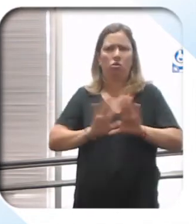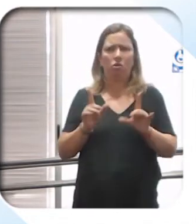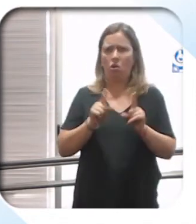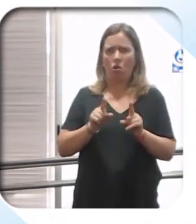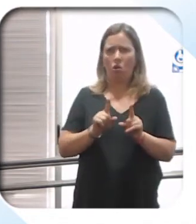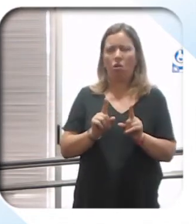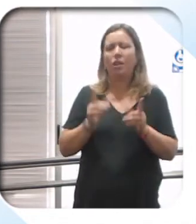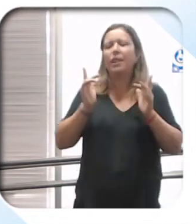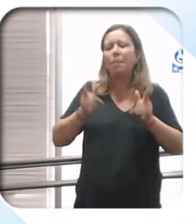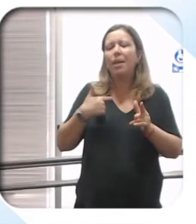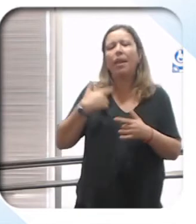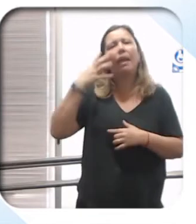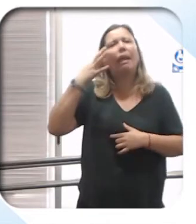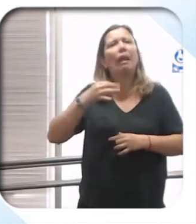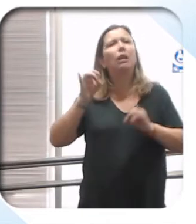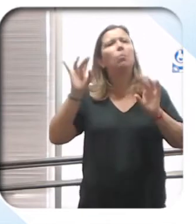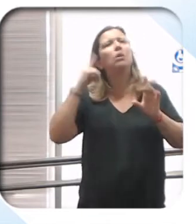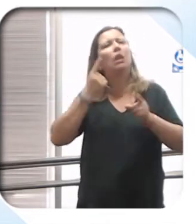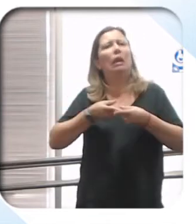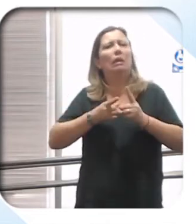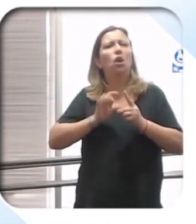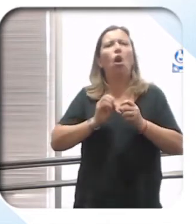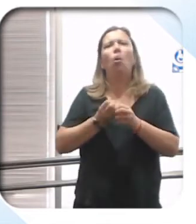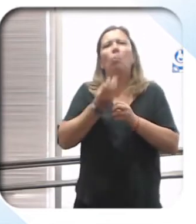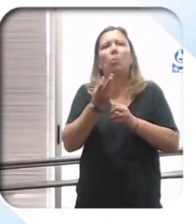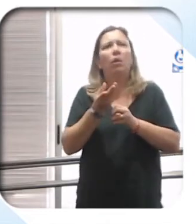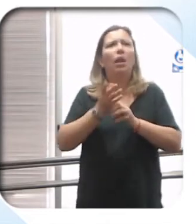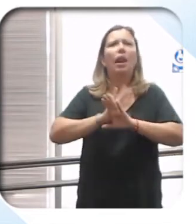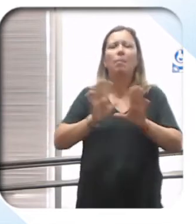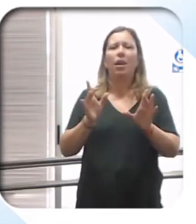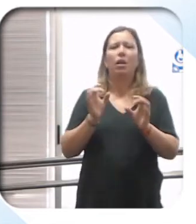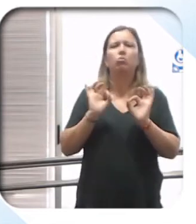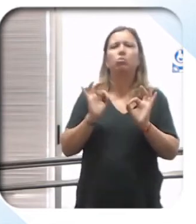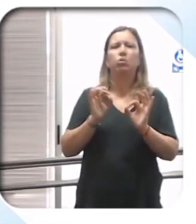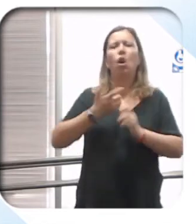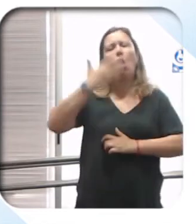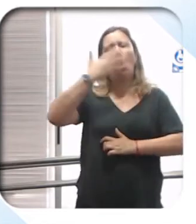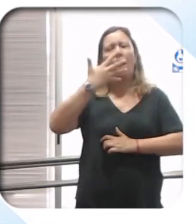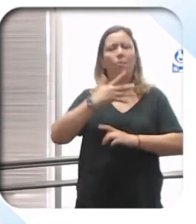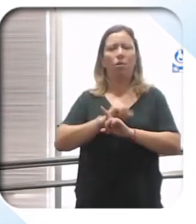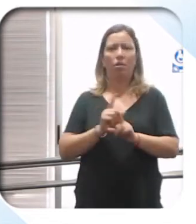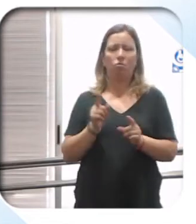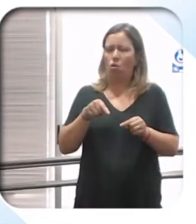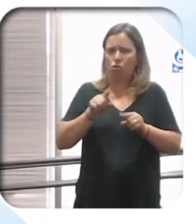eso es lo que nosotros creemos, de erecciones y eyaculaciones, es que logramos orgasmos.